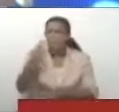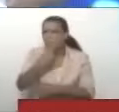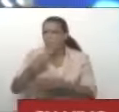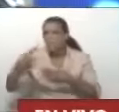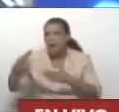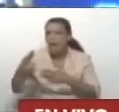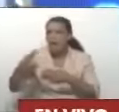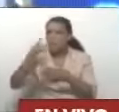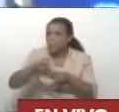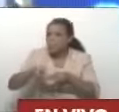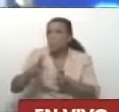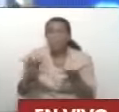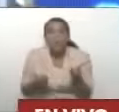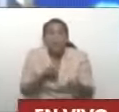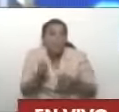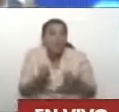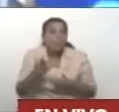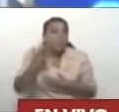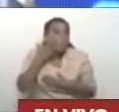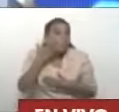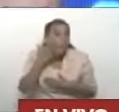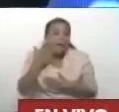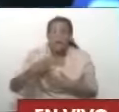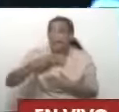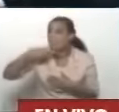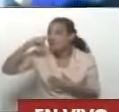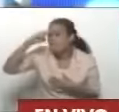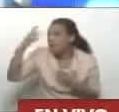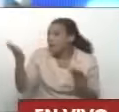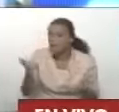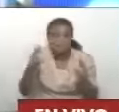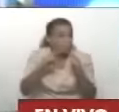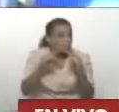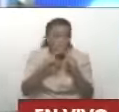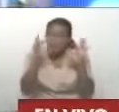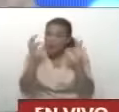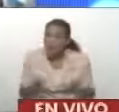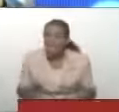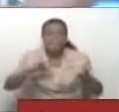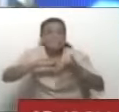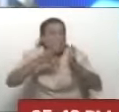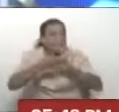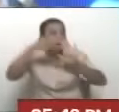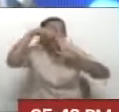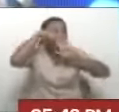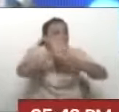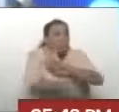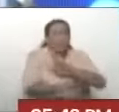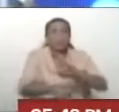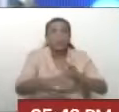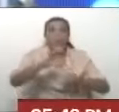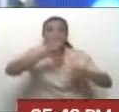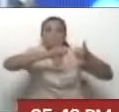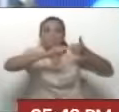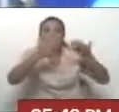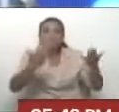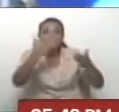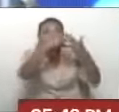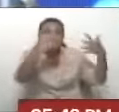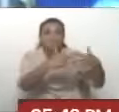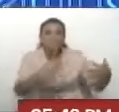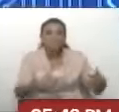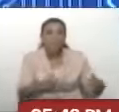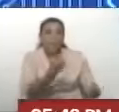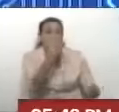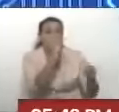ocupándose. Pero, presidente, ¿cómo hace un padre, una madre, si no conoce realmente qué es todo lo que hay detrás? Y todos los contenidos que